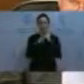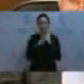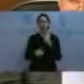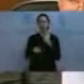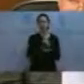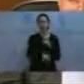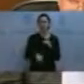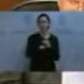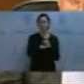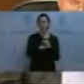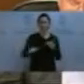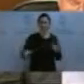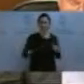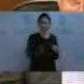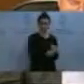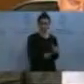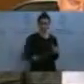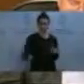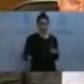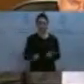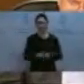Yo más bien diría a estas alturas